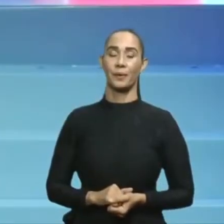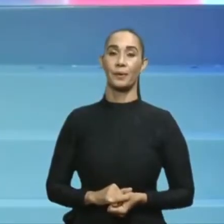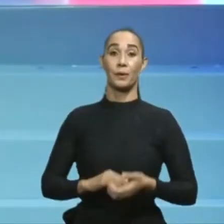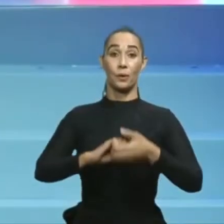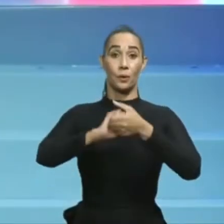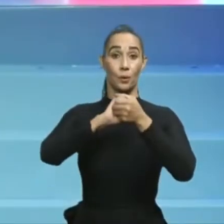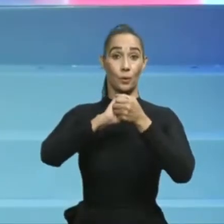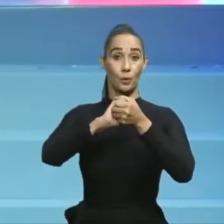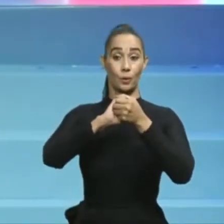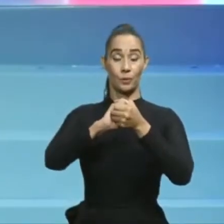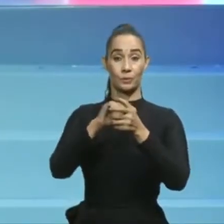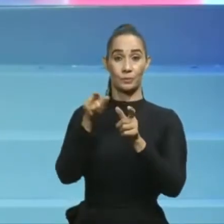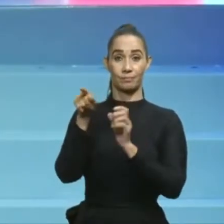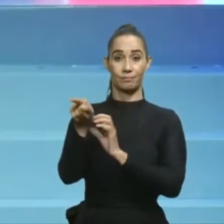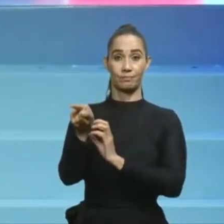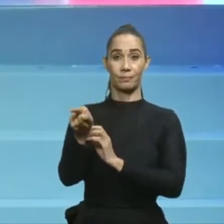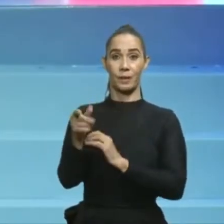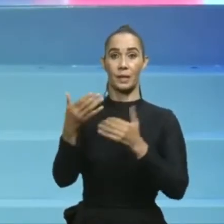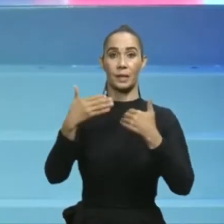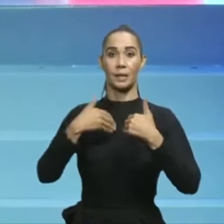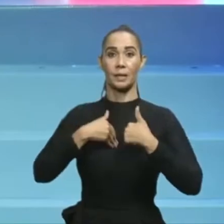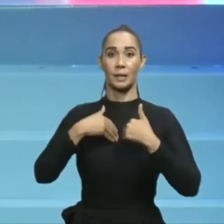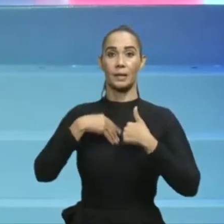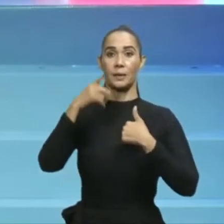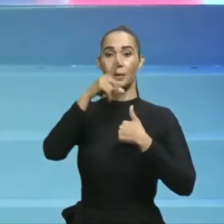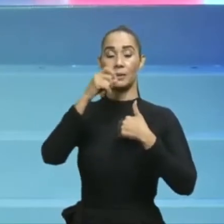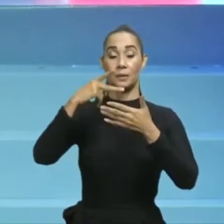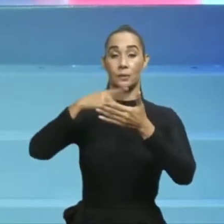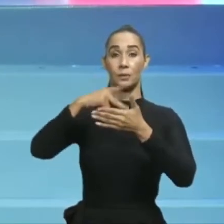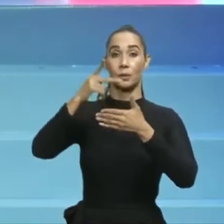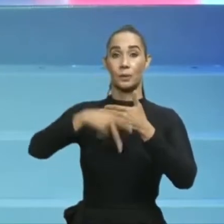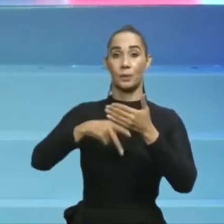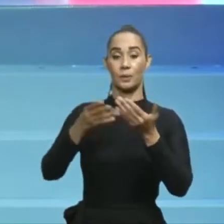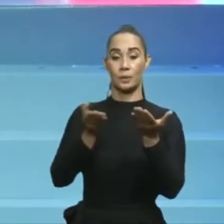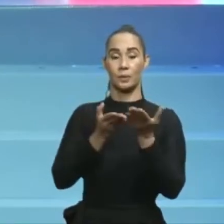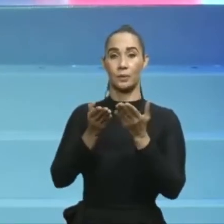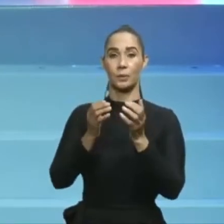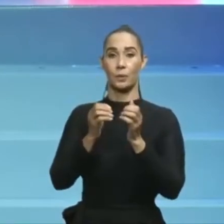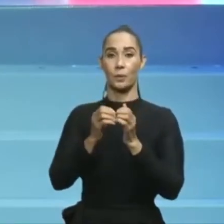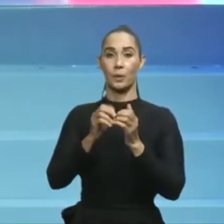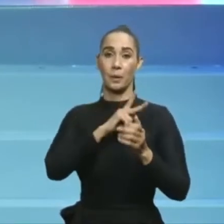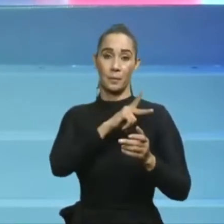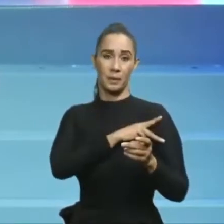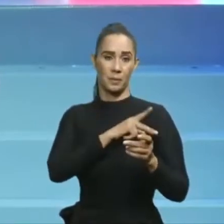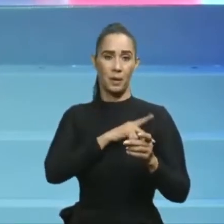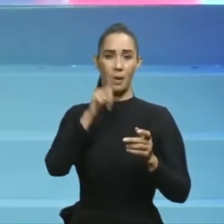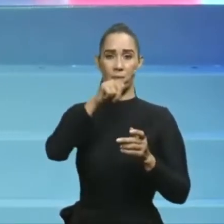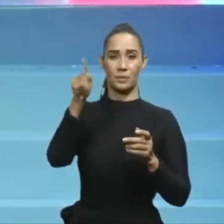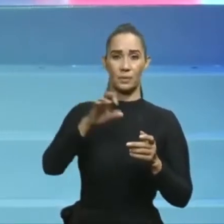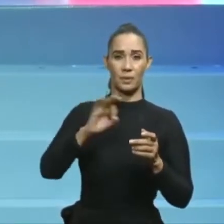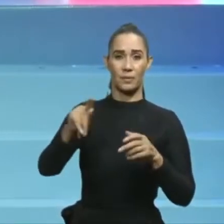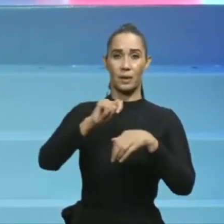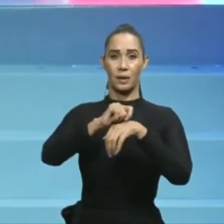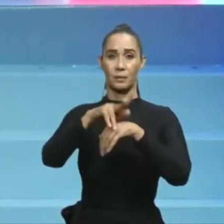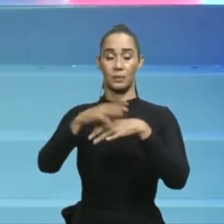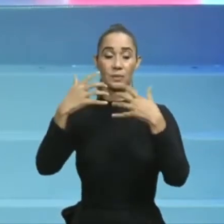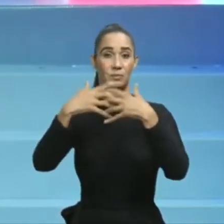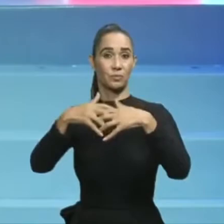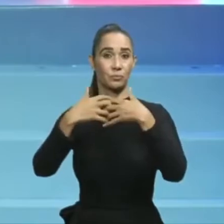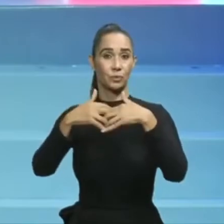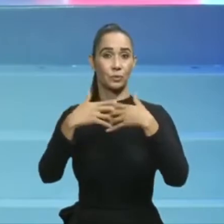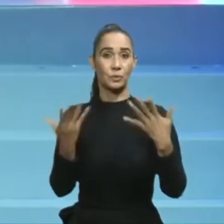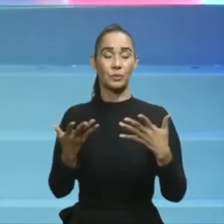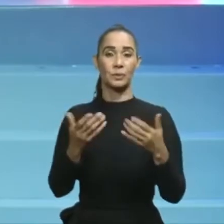junto con estos tenemos cientos de proyectos del sector privado en turismo en zonas francas en industrias en